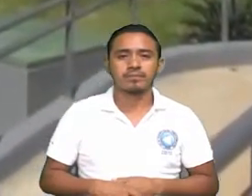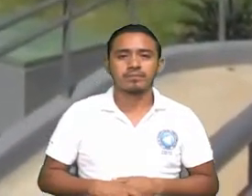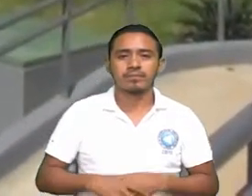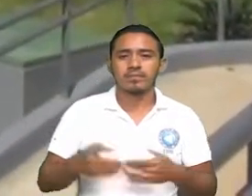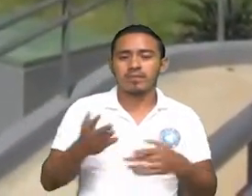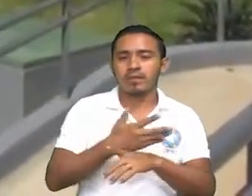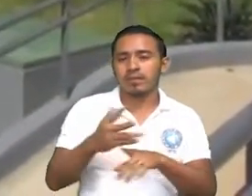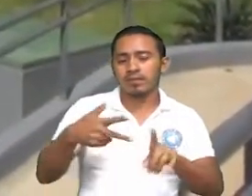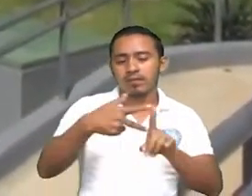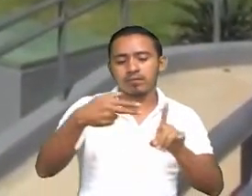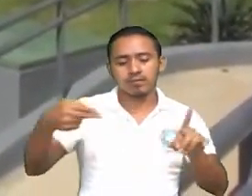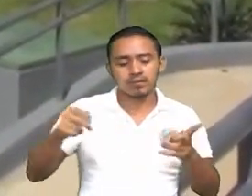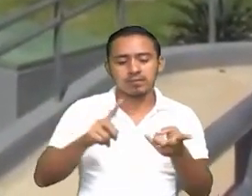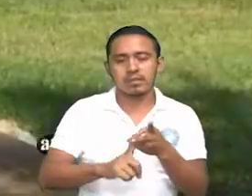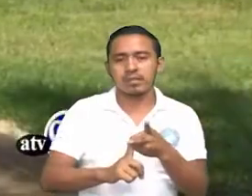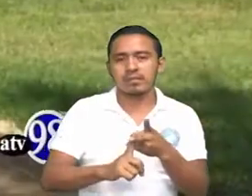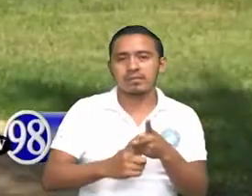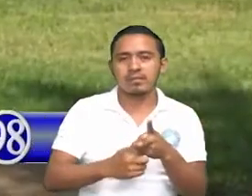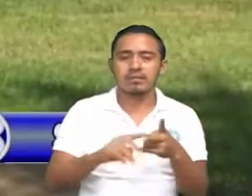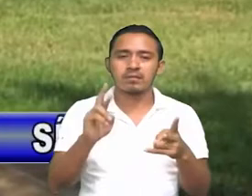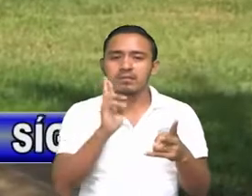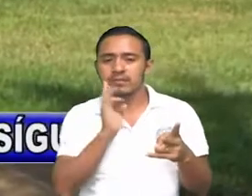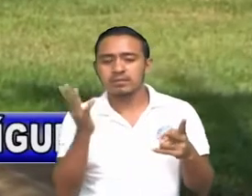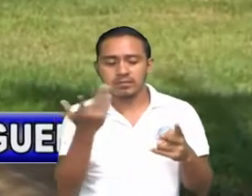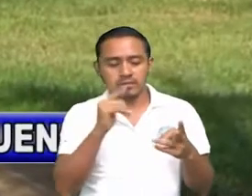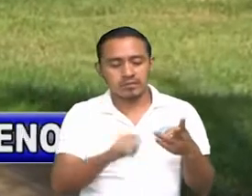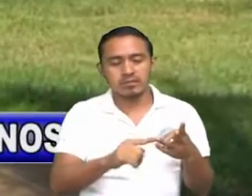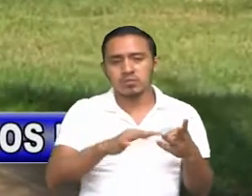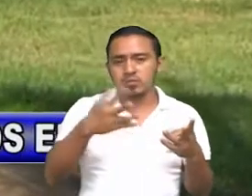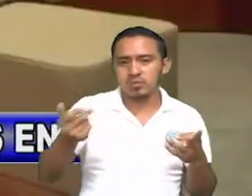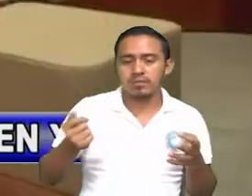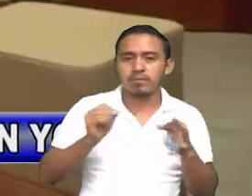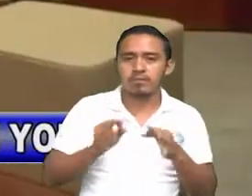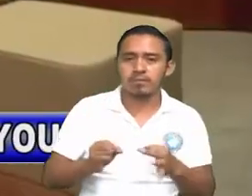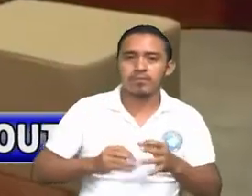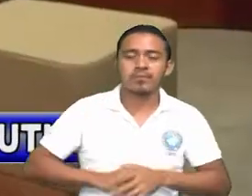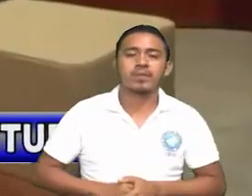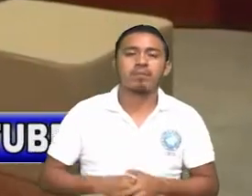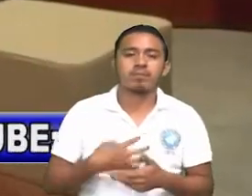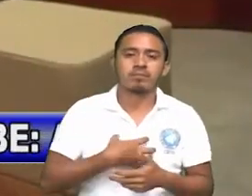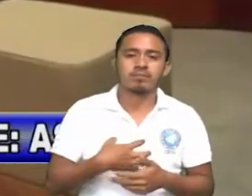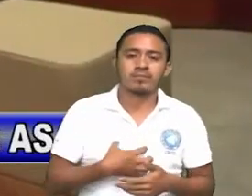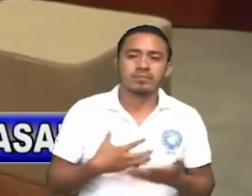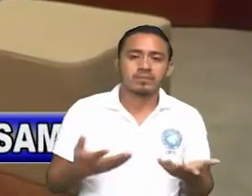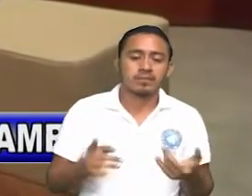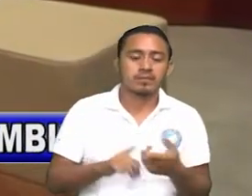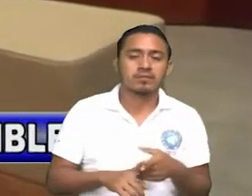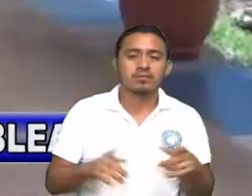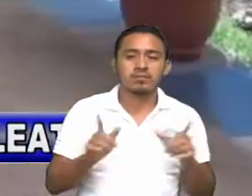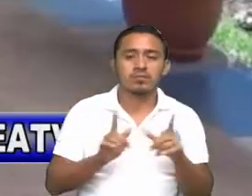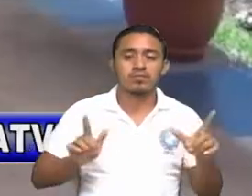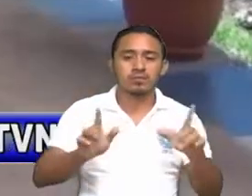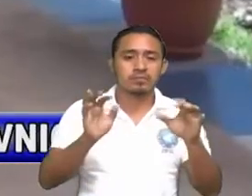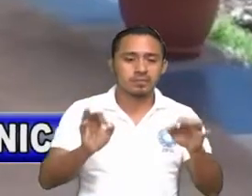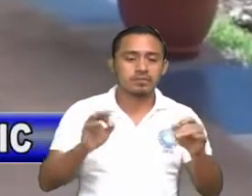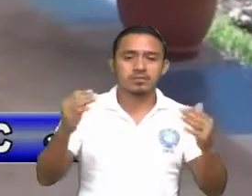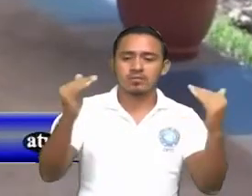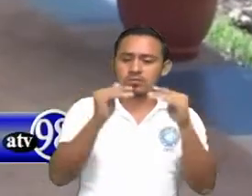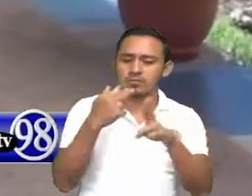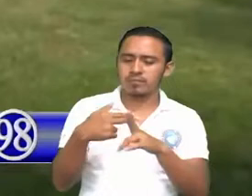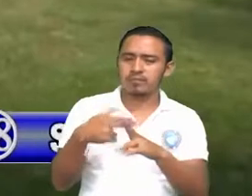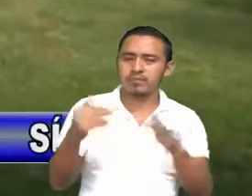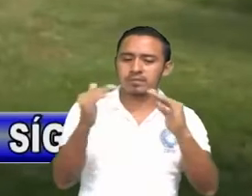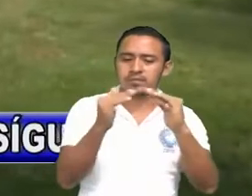Hoteles, restaurantes y ranchos típicos ofrecen una amplia oferta turística para los visitantes, tal es el caso de Escuela Hotel Casa